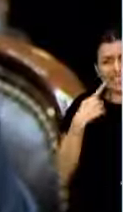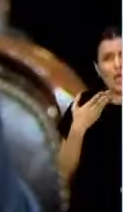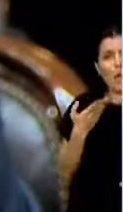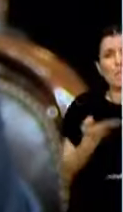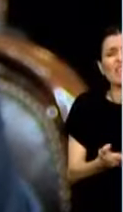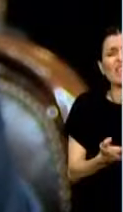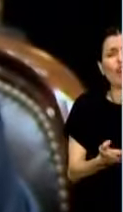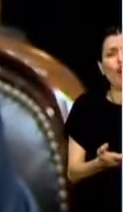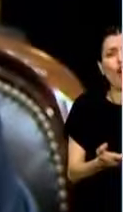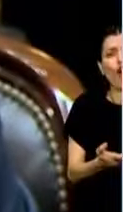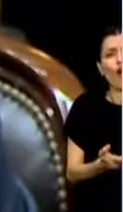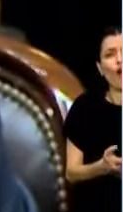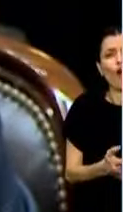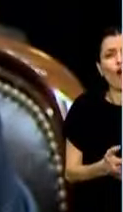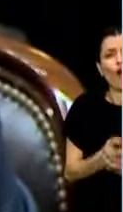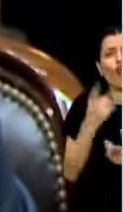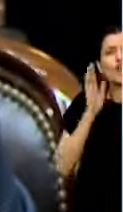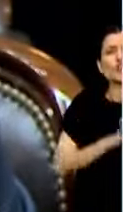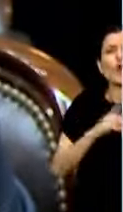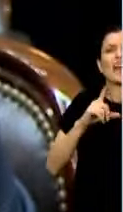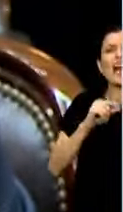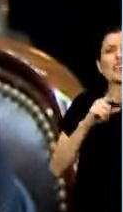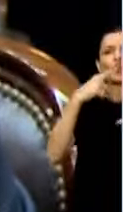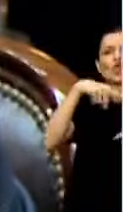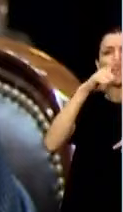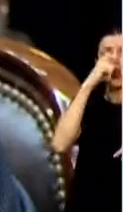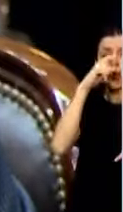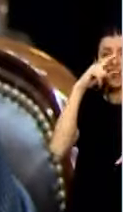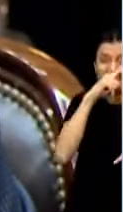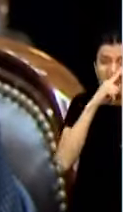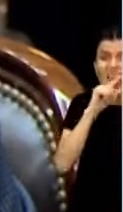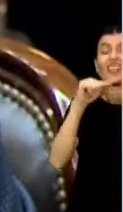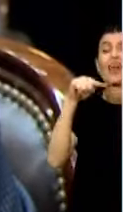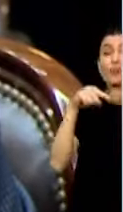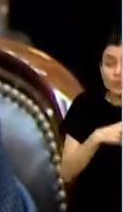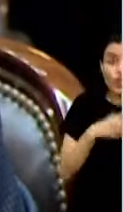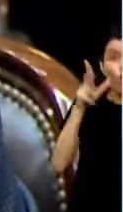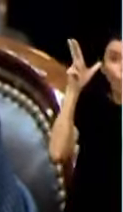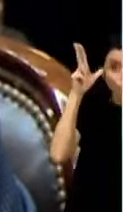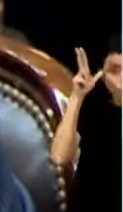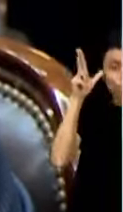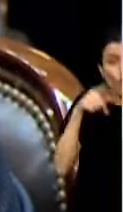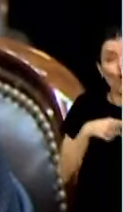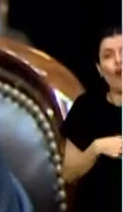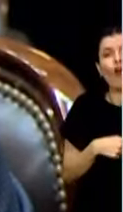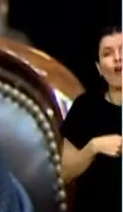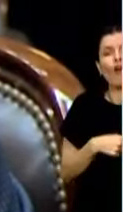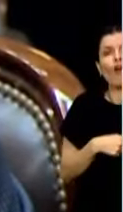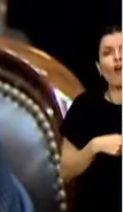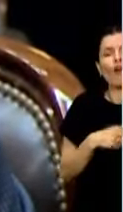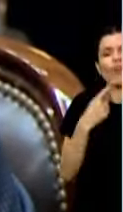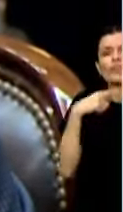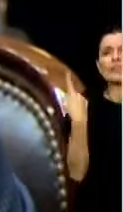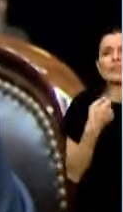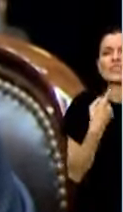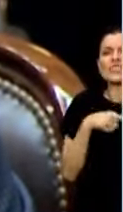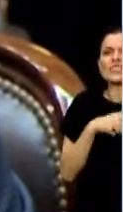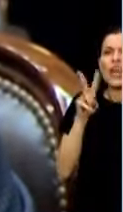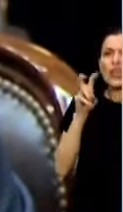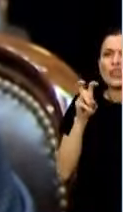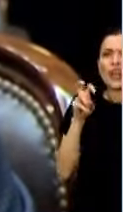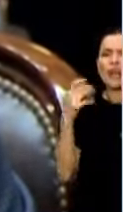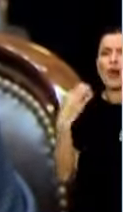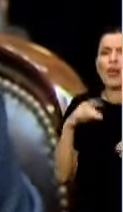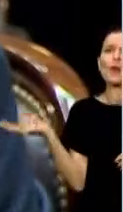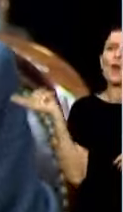yo creo que está en discusión. Creo que Juntos por el Cambio, si es que existe Juntos por el Cambio, porque también la Reta